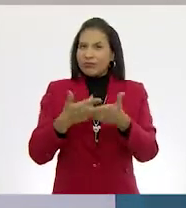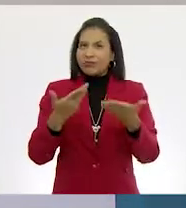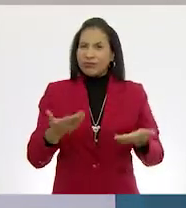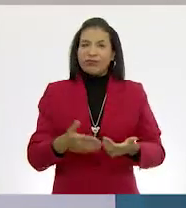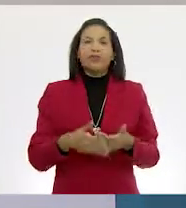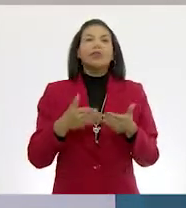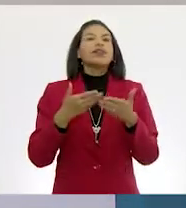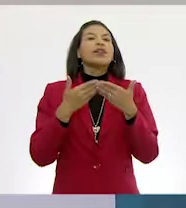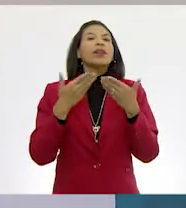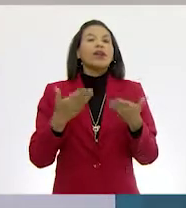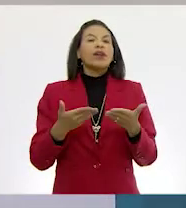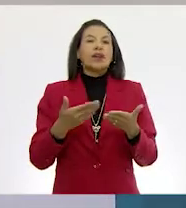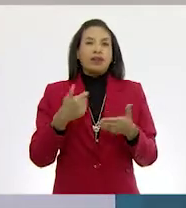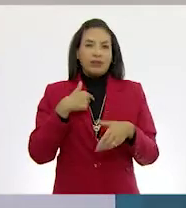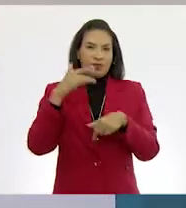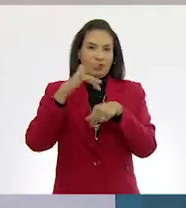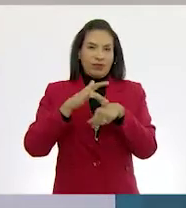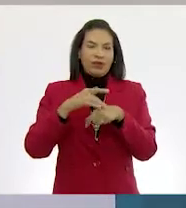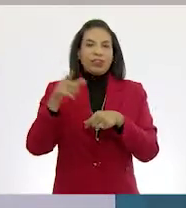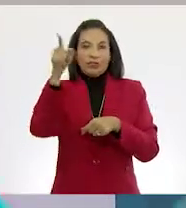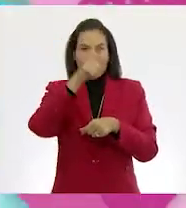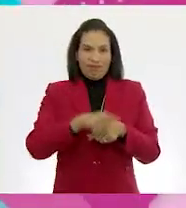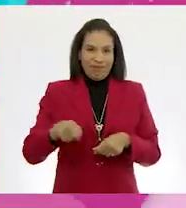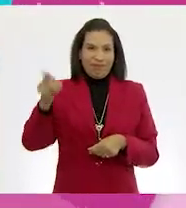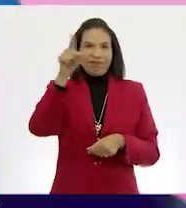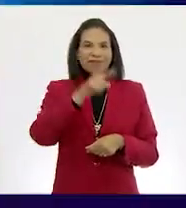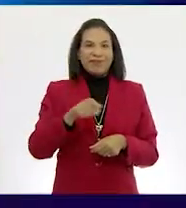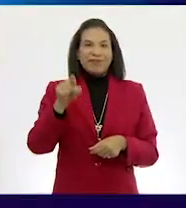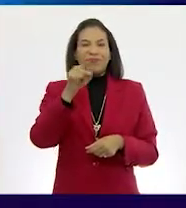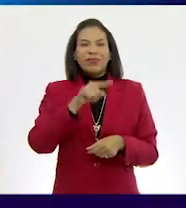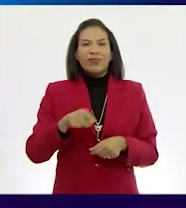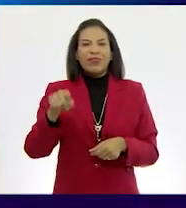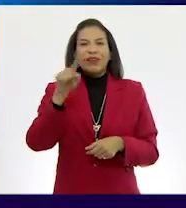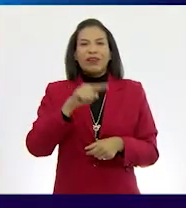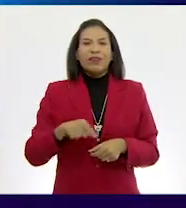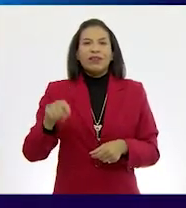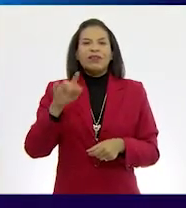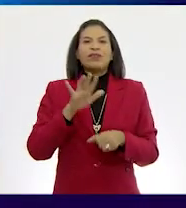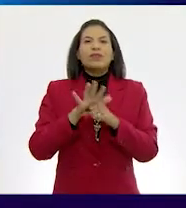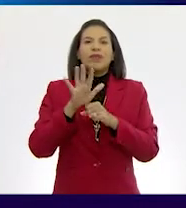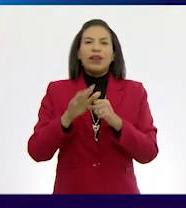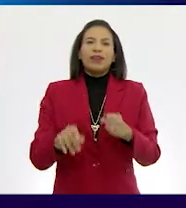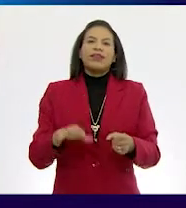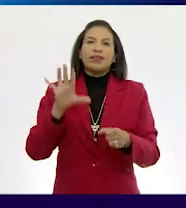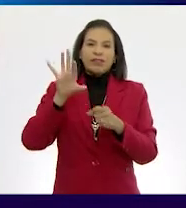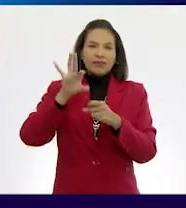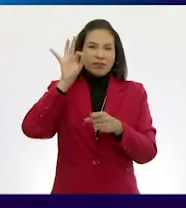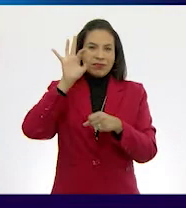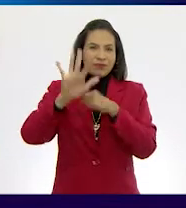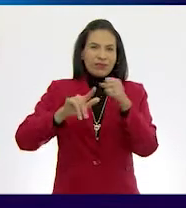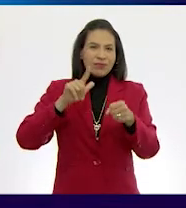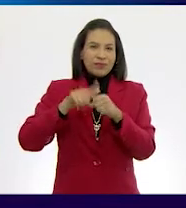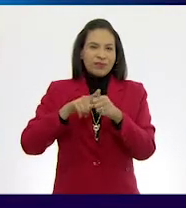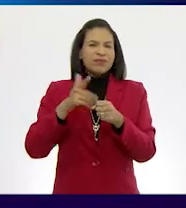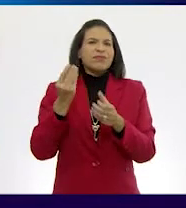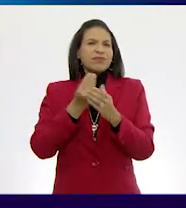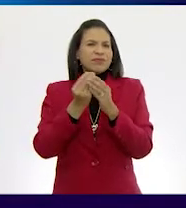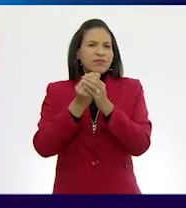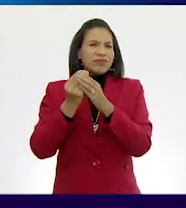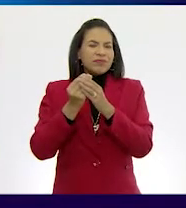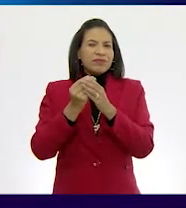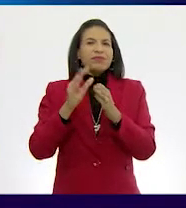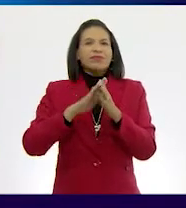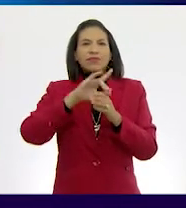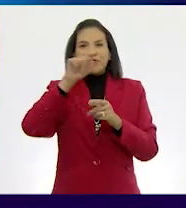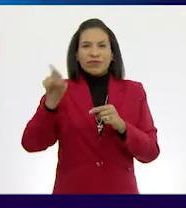ahora es mi turno de girar la ruleta y en pantalla aparece la ruleta de especies endémicas la